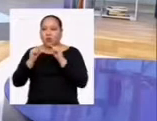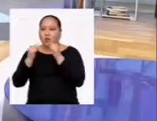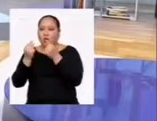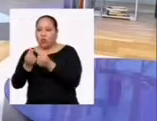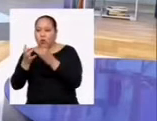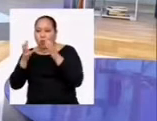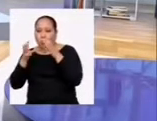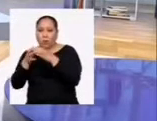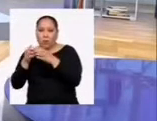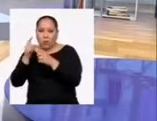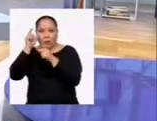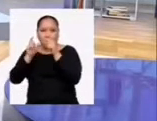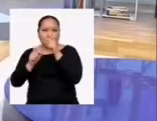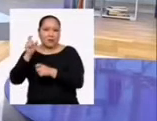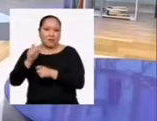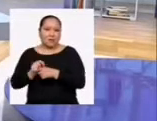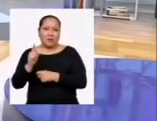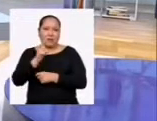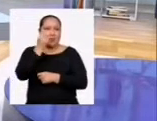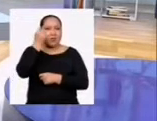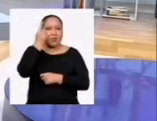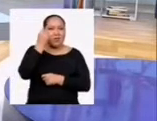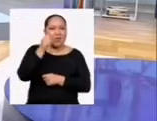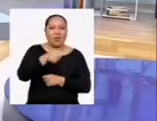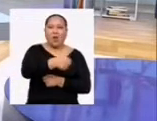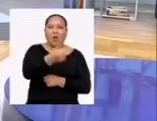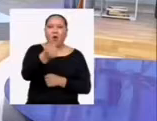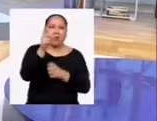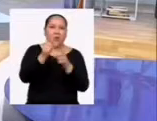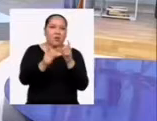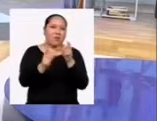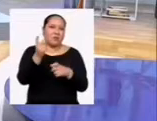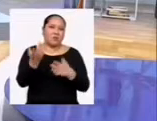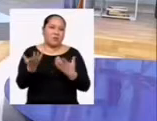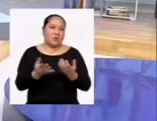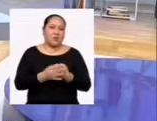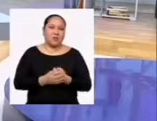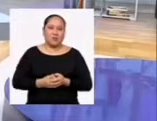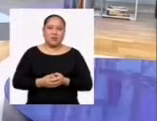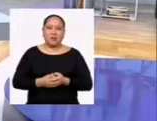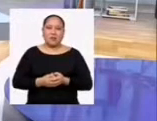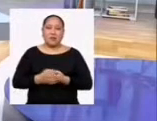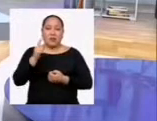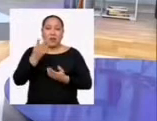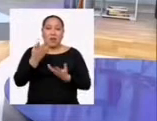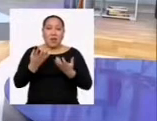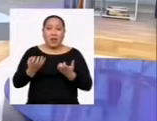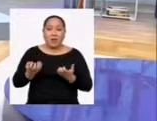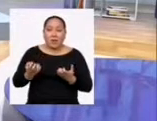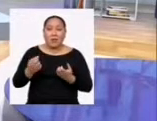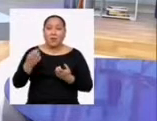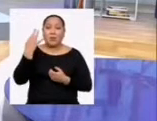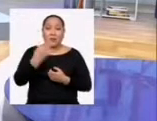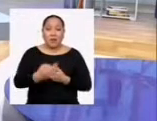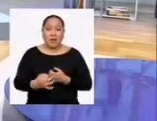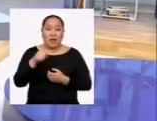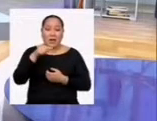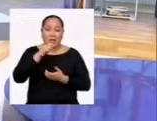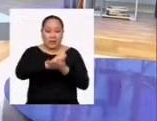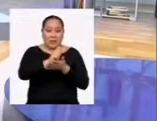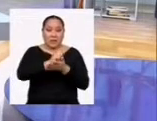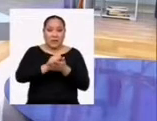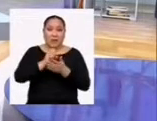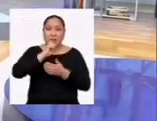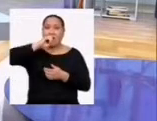de personas, y es incomprensible para la gran mayoría de hablantes, y lo que queremos es que lo que se diga